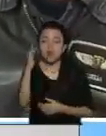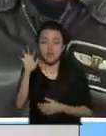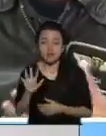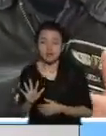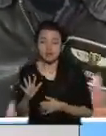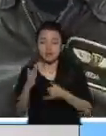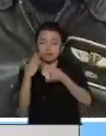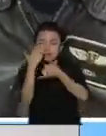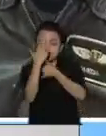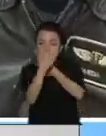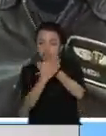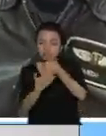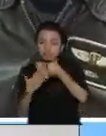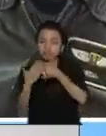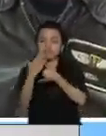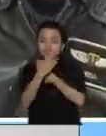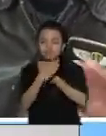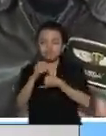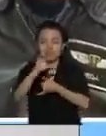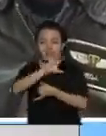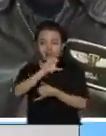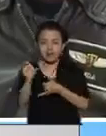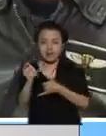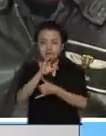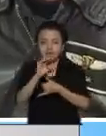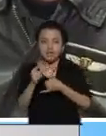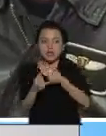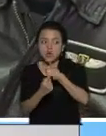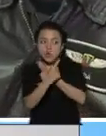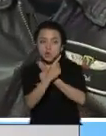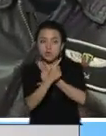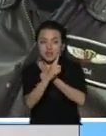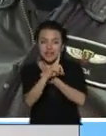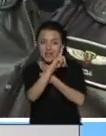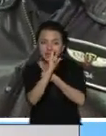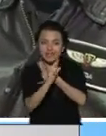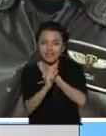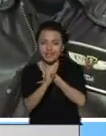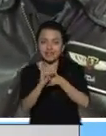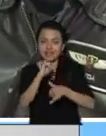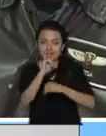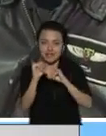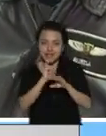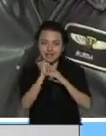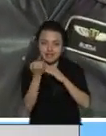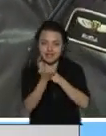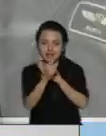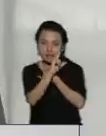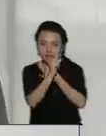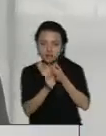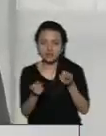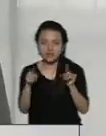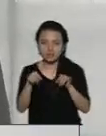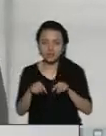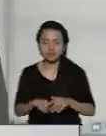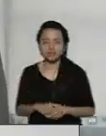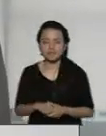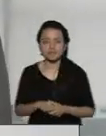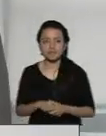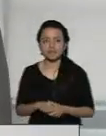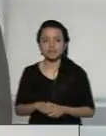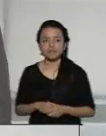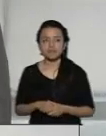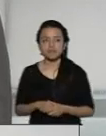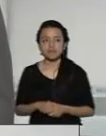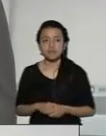momentos prácticamente todo el litoral Caribe colombiano, así como el archipiélago de San Andrés, Providencia y Santa Catalina. Mayor, justamente se preveía para el día